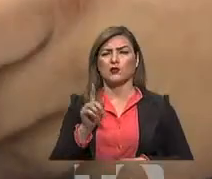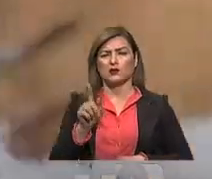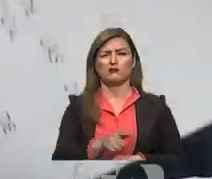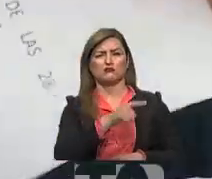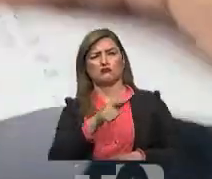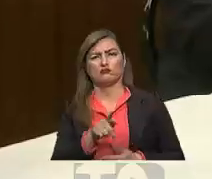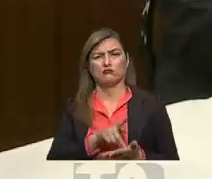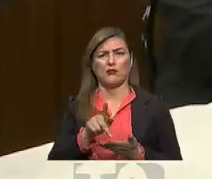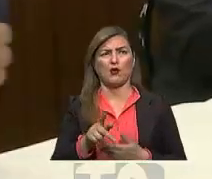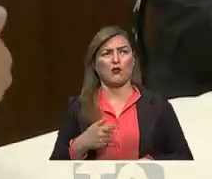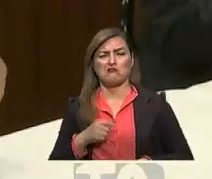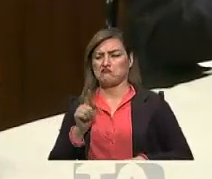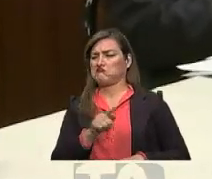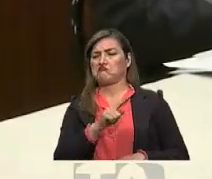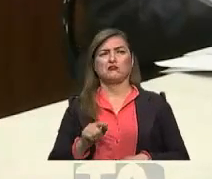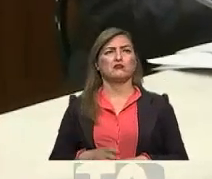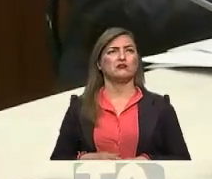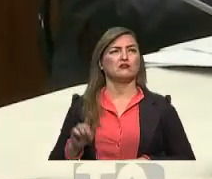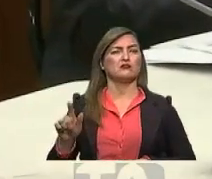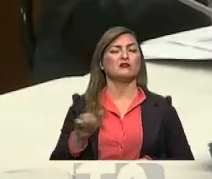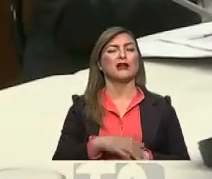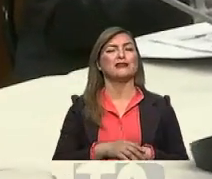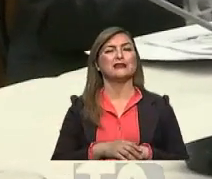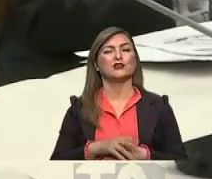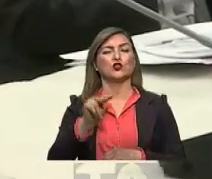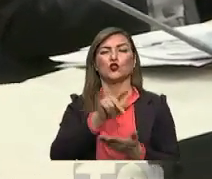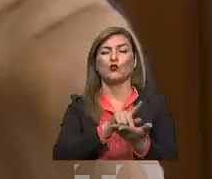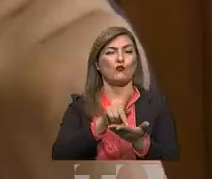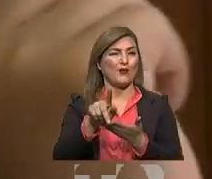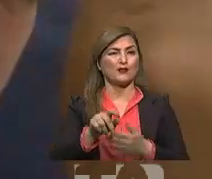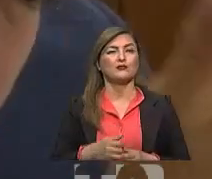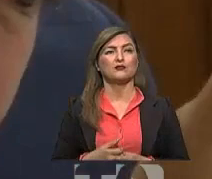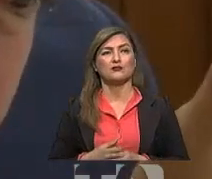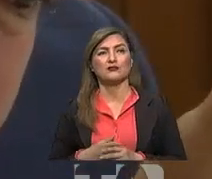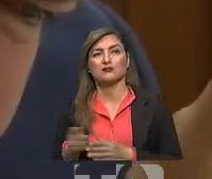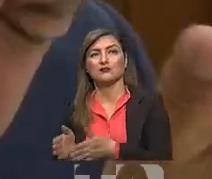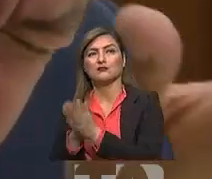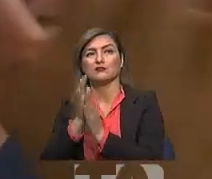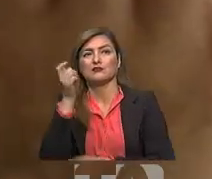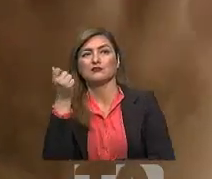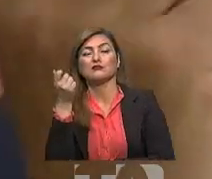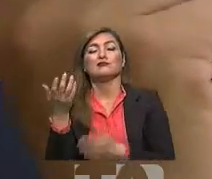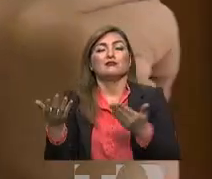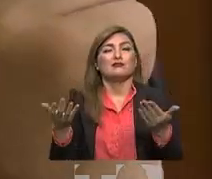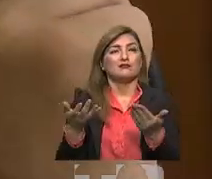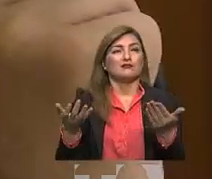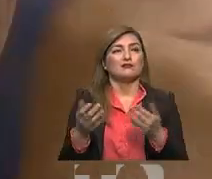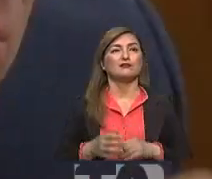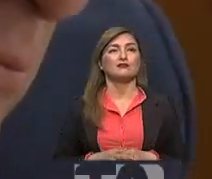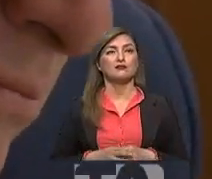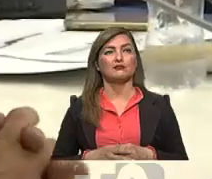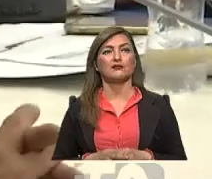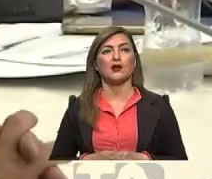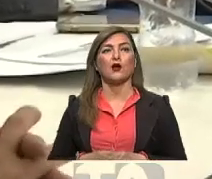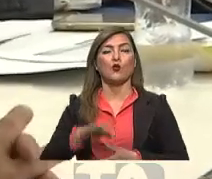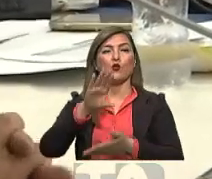negaban estos cobros. Patricio Guayaquil era el asesor 1, quien les habría pedido estos dineros supuestamente para una sede de la IDE en el